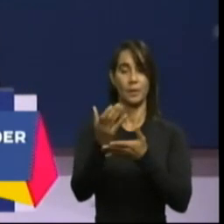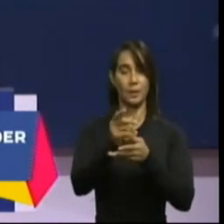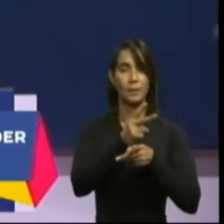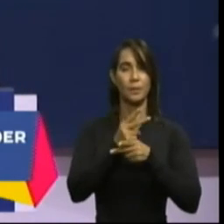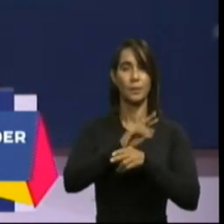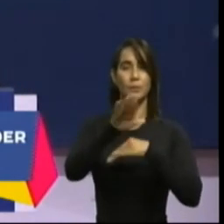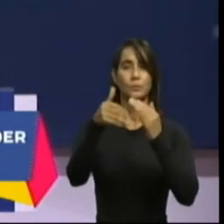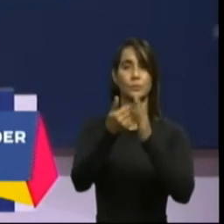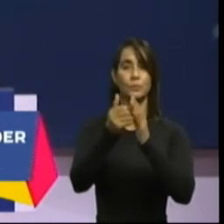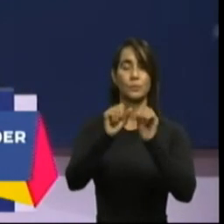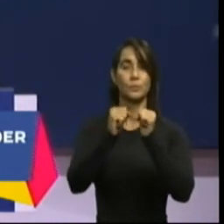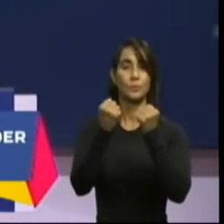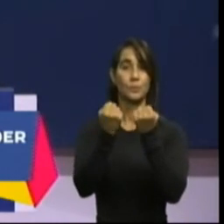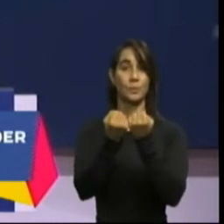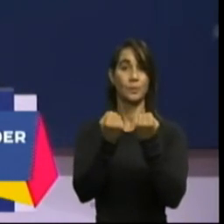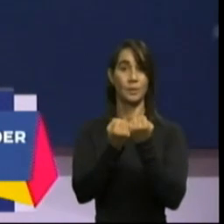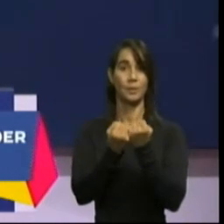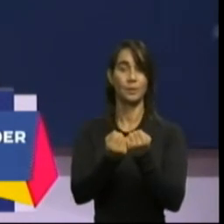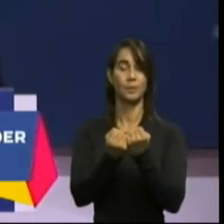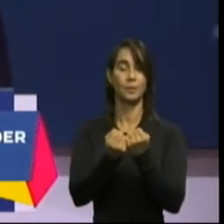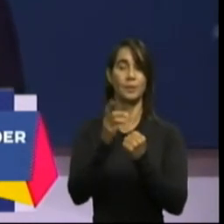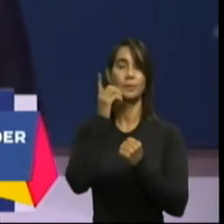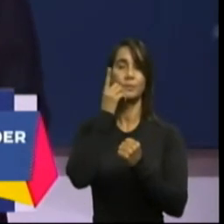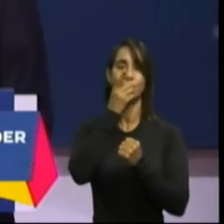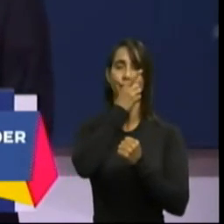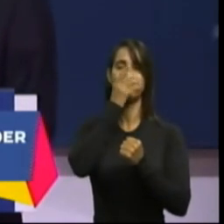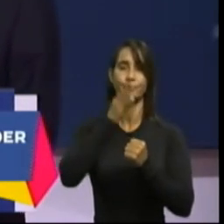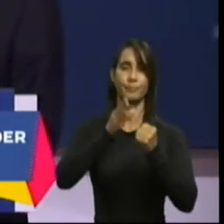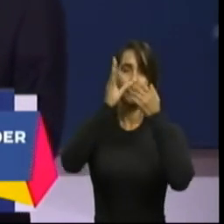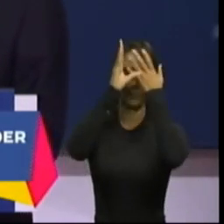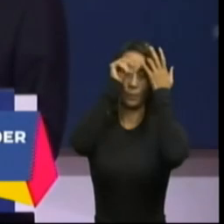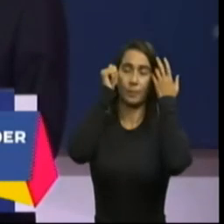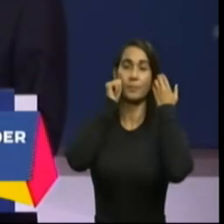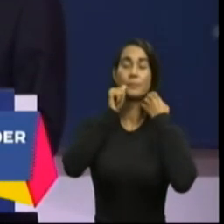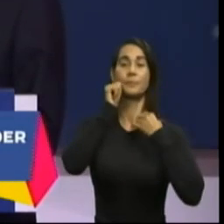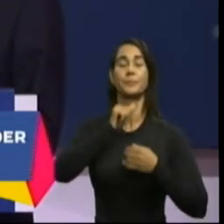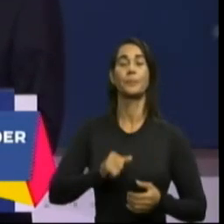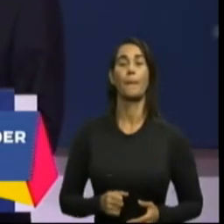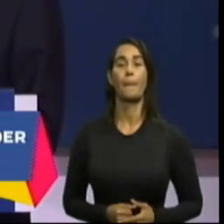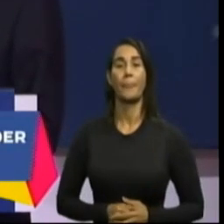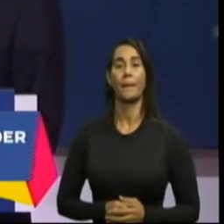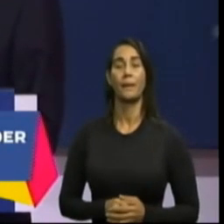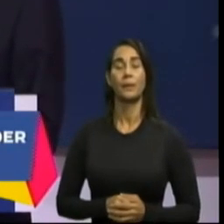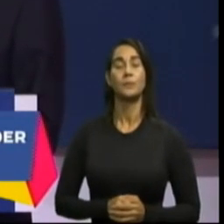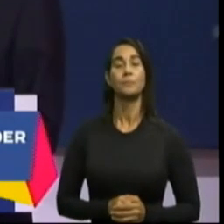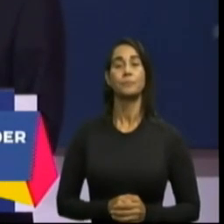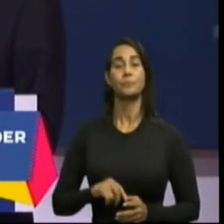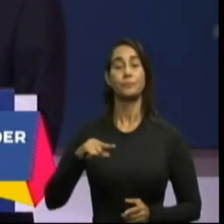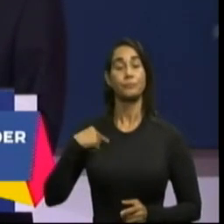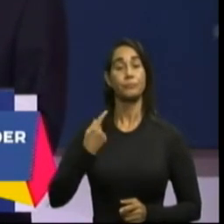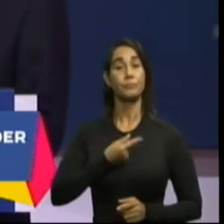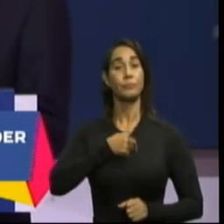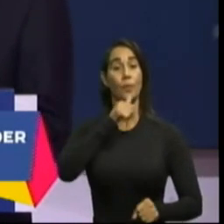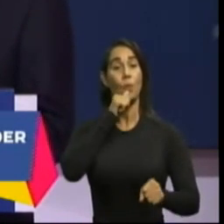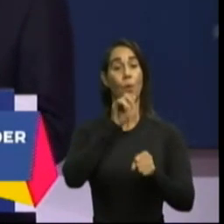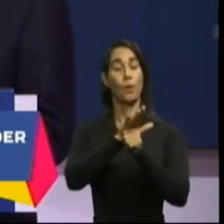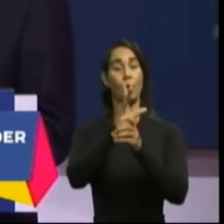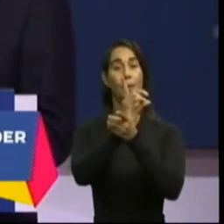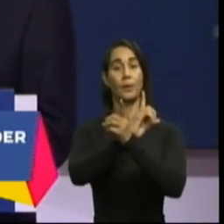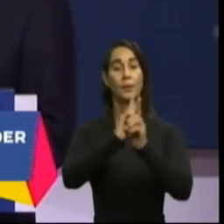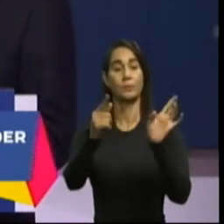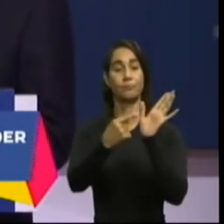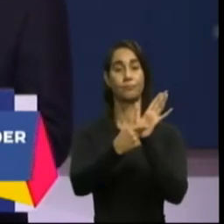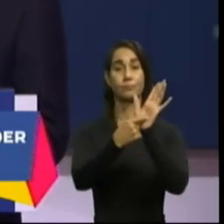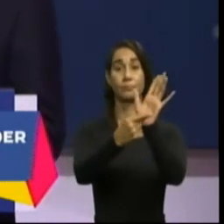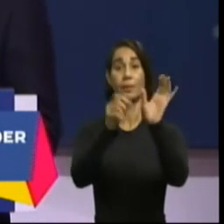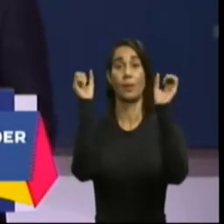patrimonio público de los dominicanos y dominicanas. Nuestro compromiso con la democracia se refleja además